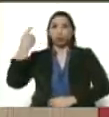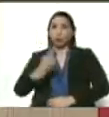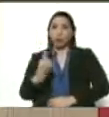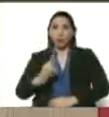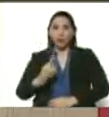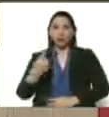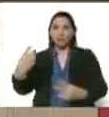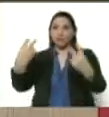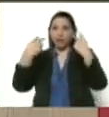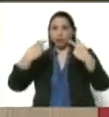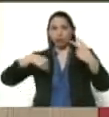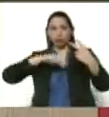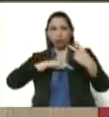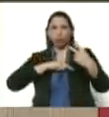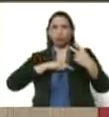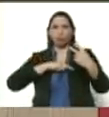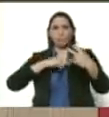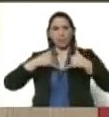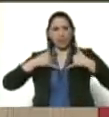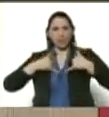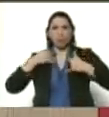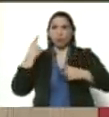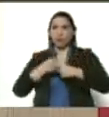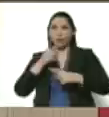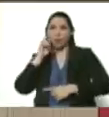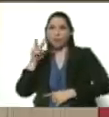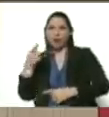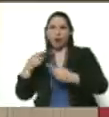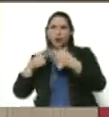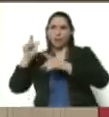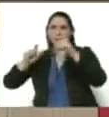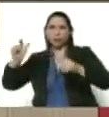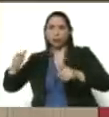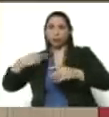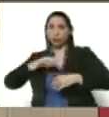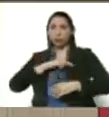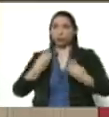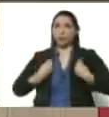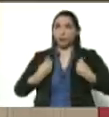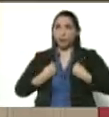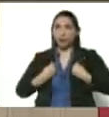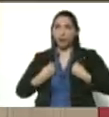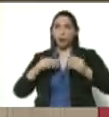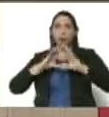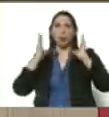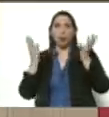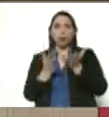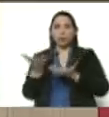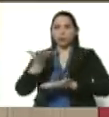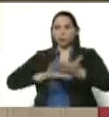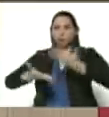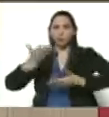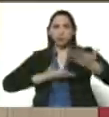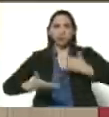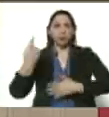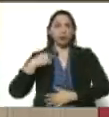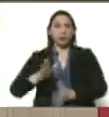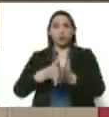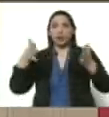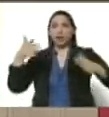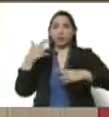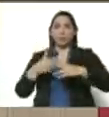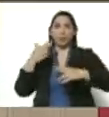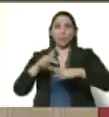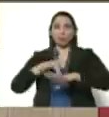a nosotros mismos, debemos ver a nuestros lados. Vivimos en un mundo interrelacionado y tenemos grandes riesgos